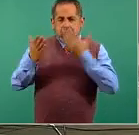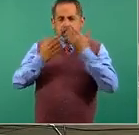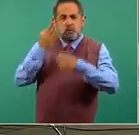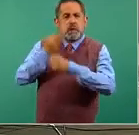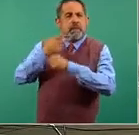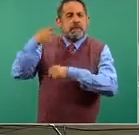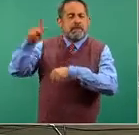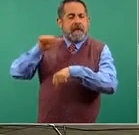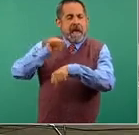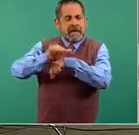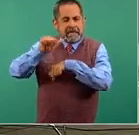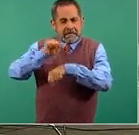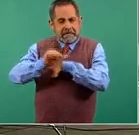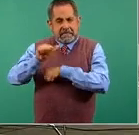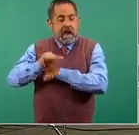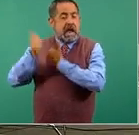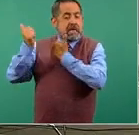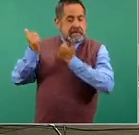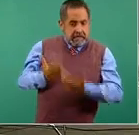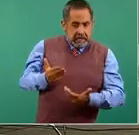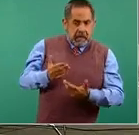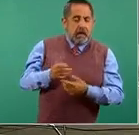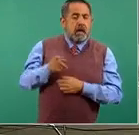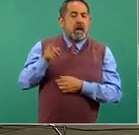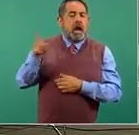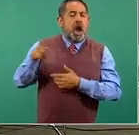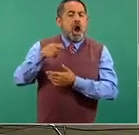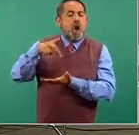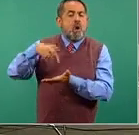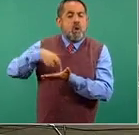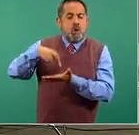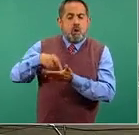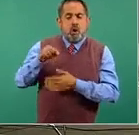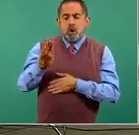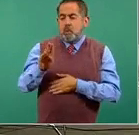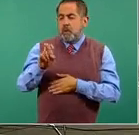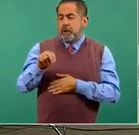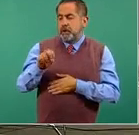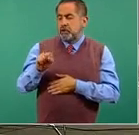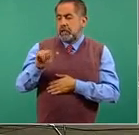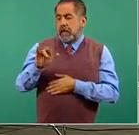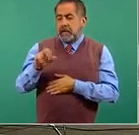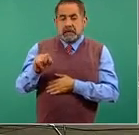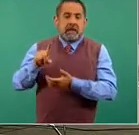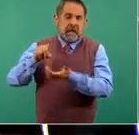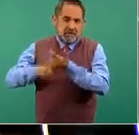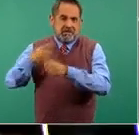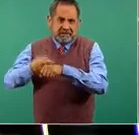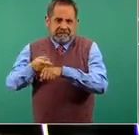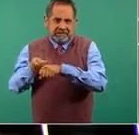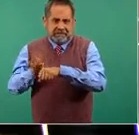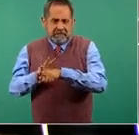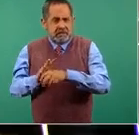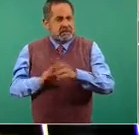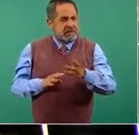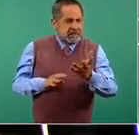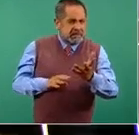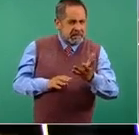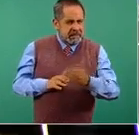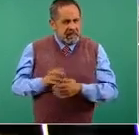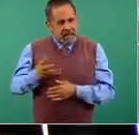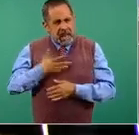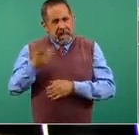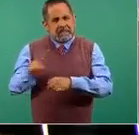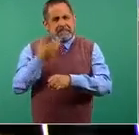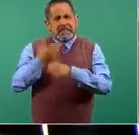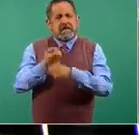que llegaron a Buenos Aires ya contagiados. No sé si ya se tiene por parte de la Secretaría